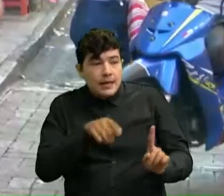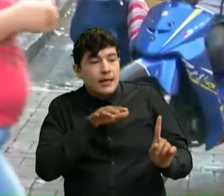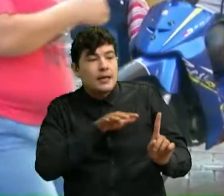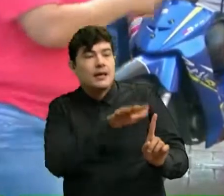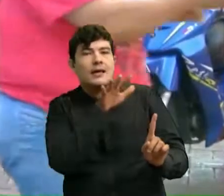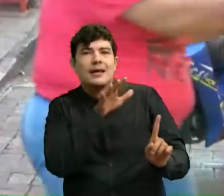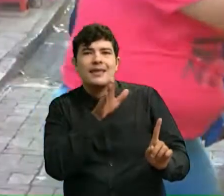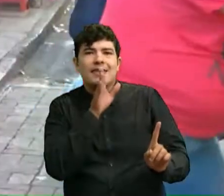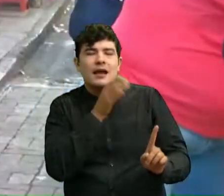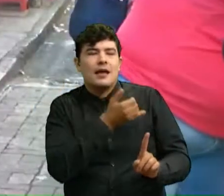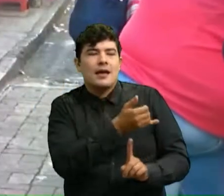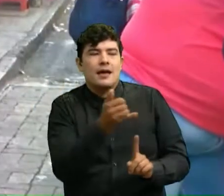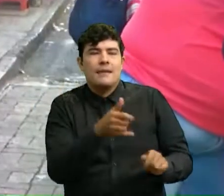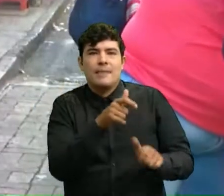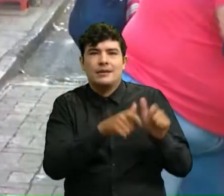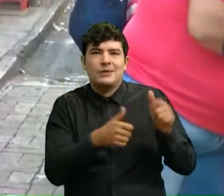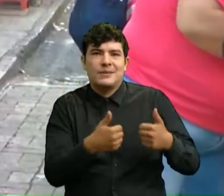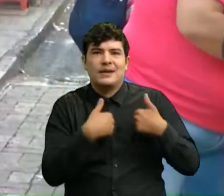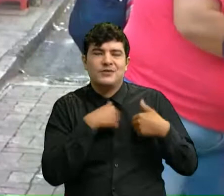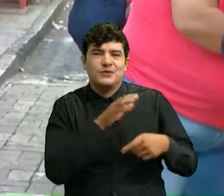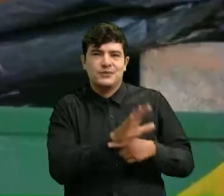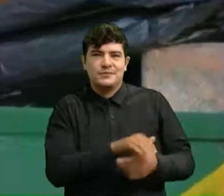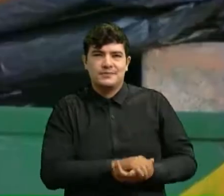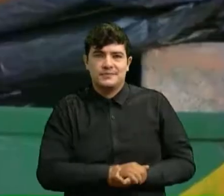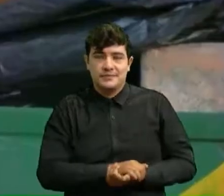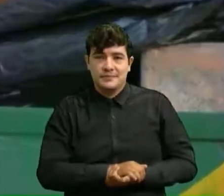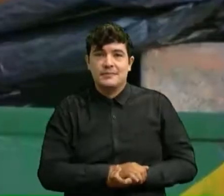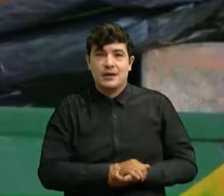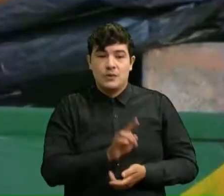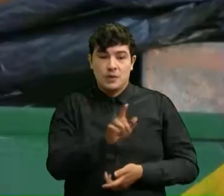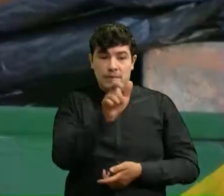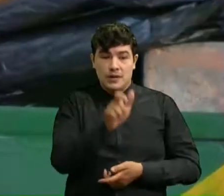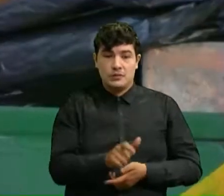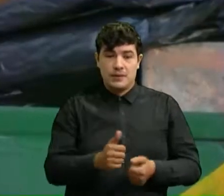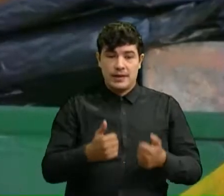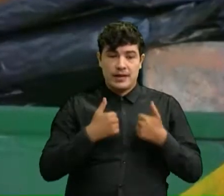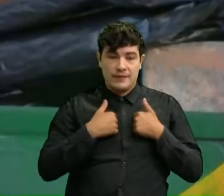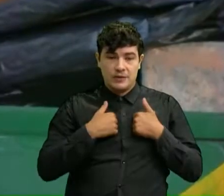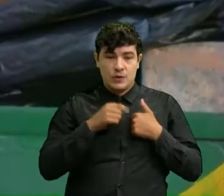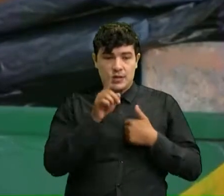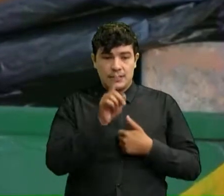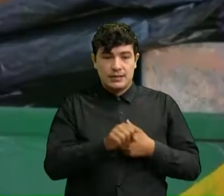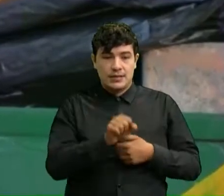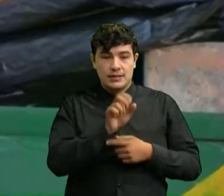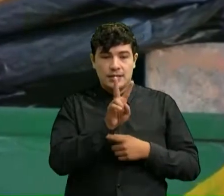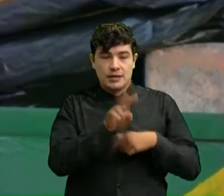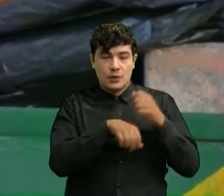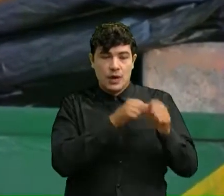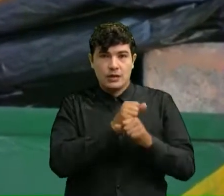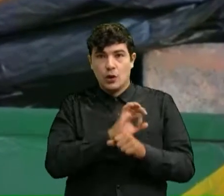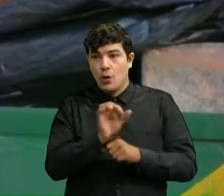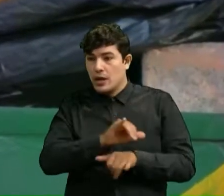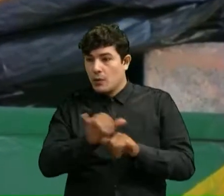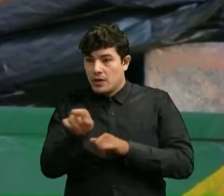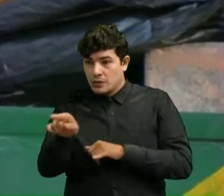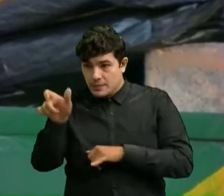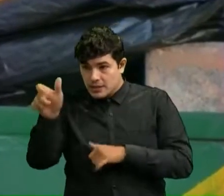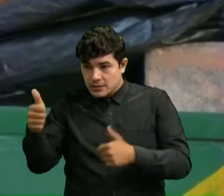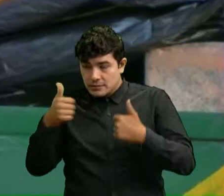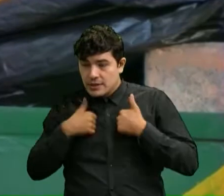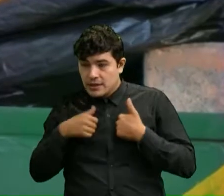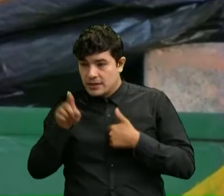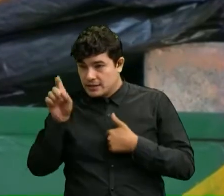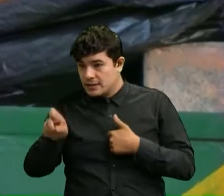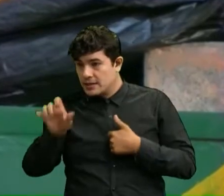los beneficiarios que la persona tenga. No es lo mismo un beneficiario de 62 años con una beneficiaria de 65